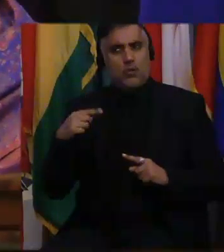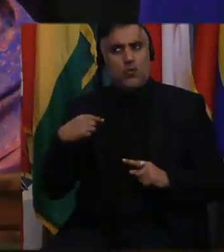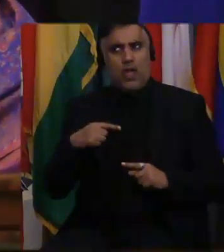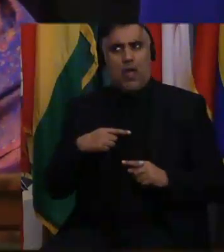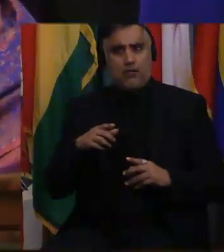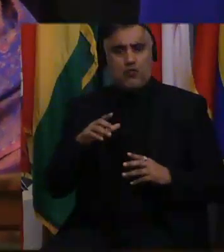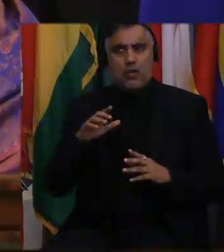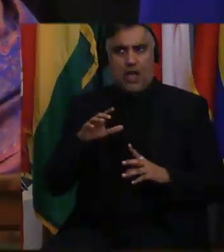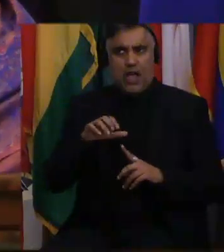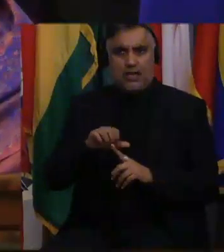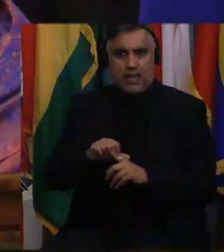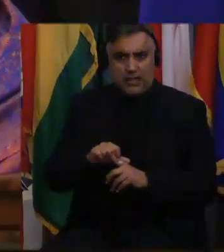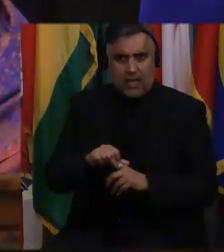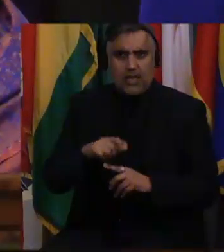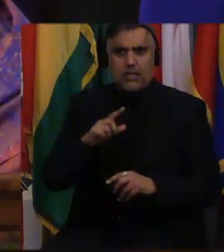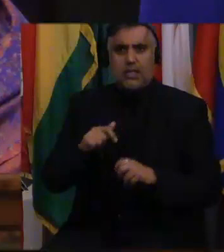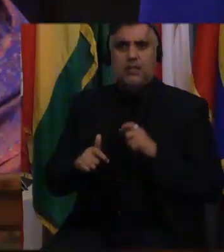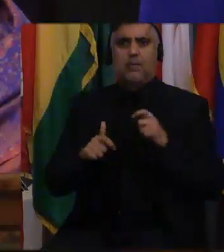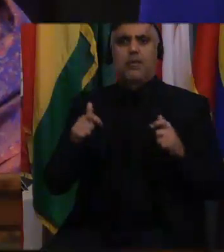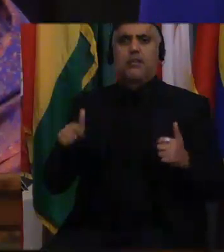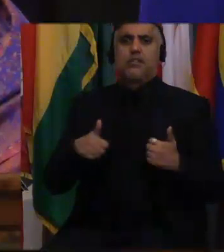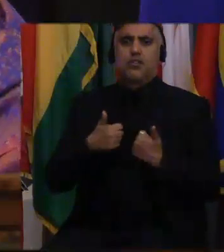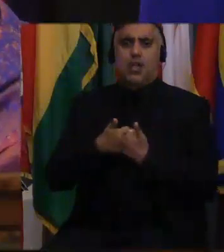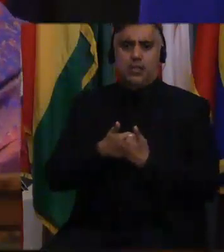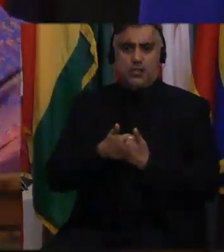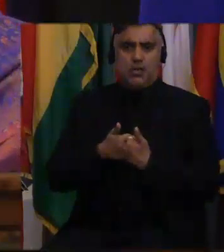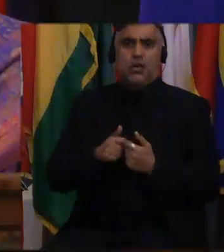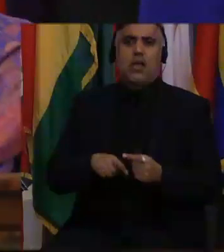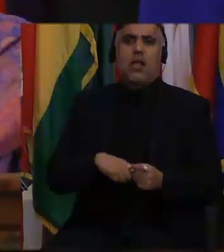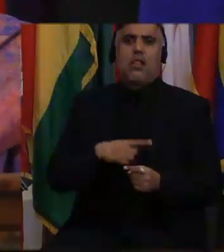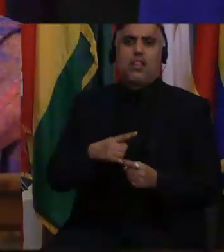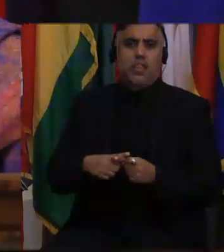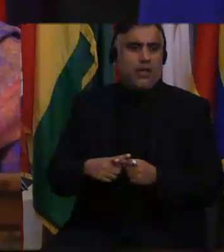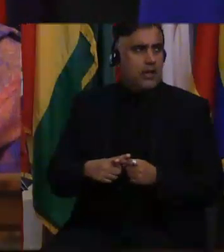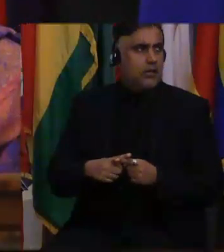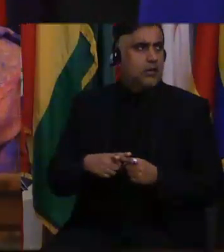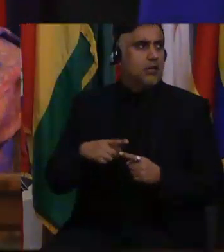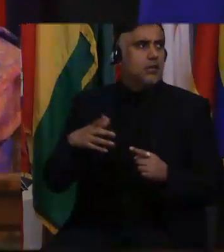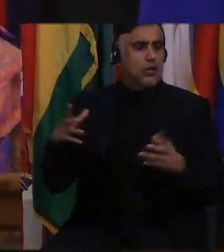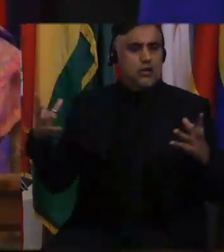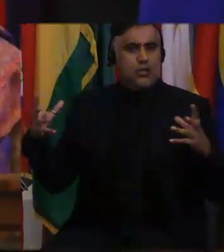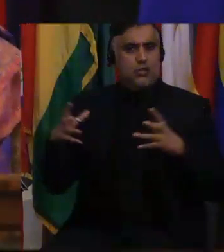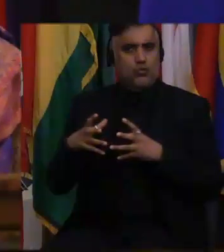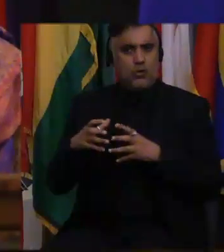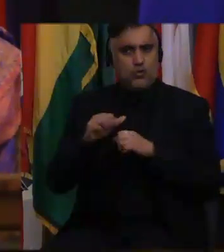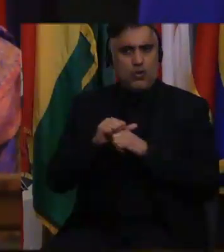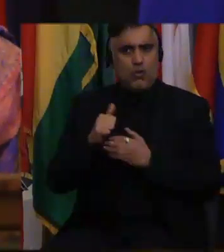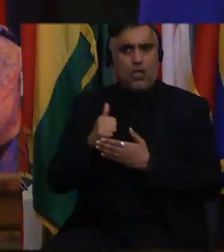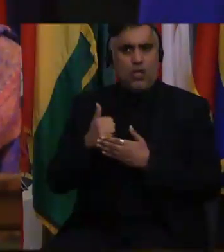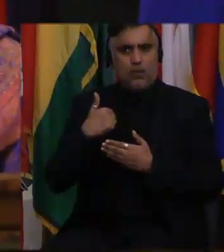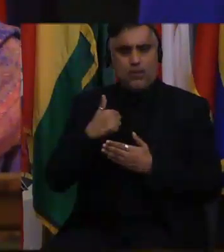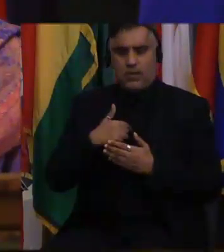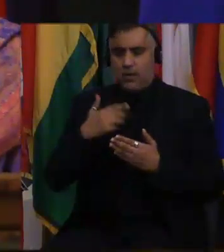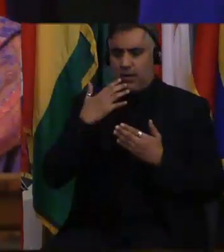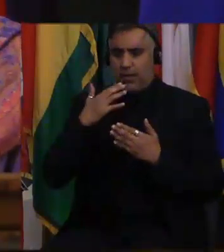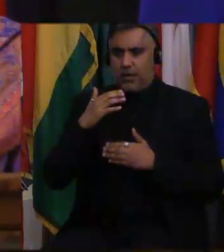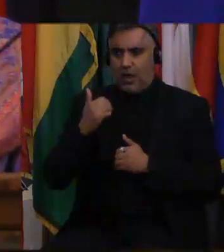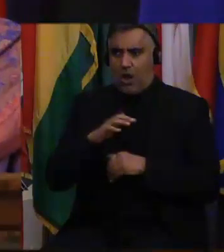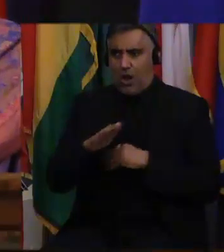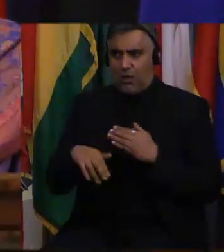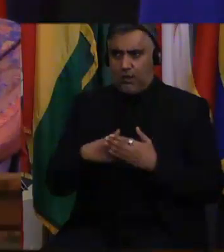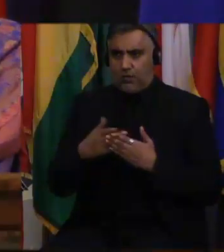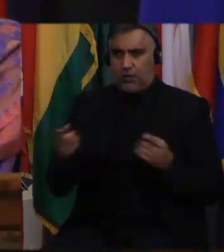gran desafío y entonces unirnos nos va a ayudar muchísimo. Quiero agradecerles a todos ustedes y a todas ustedes que estén